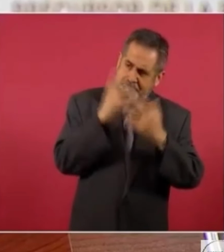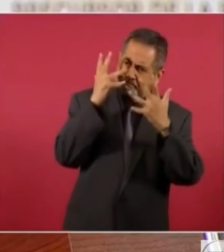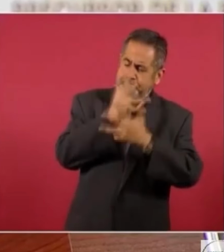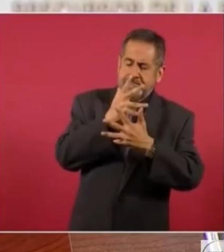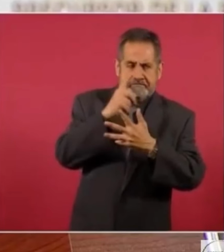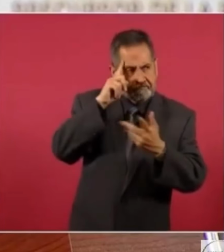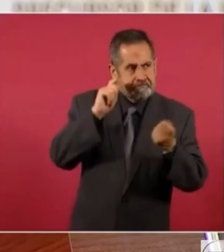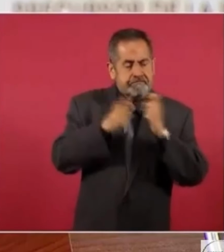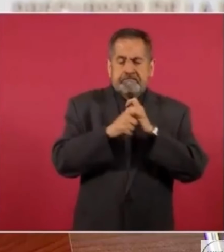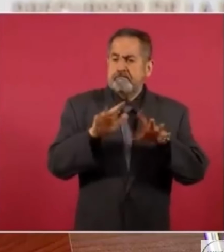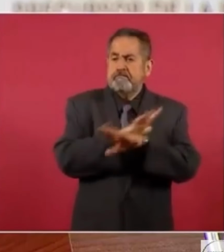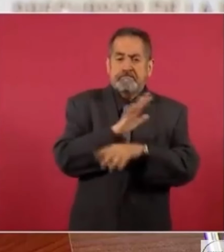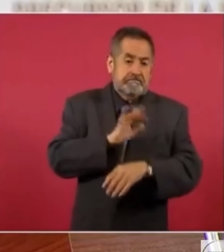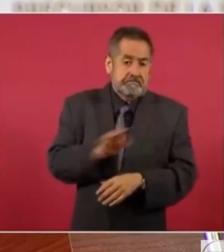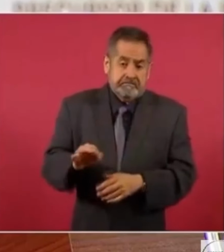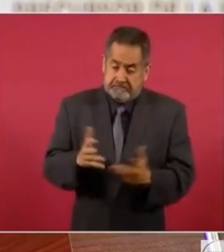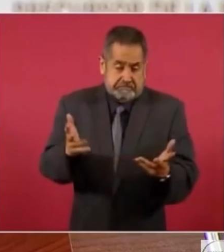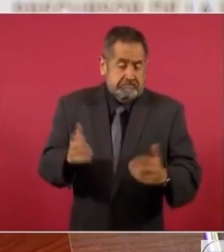Si